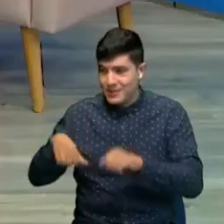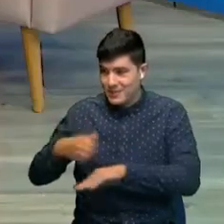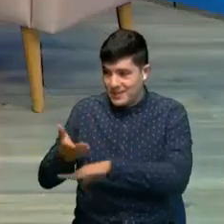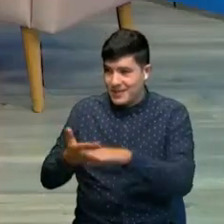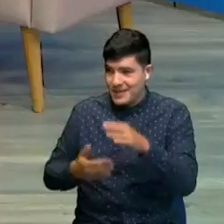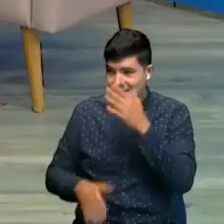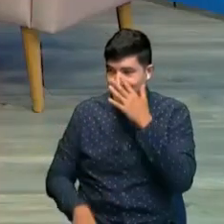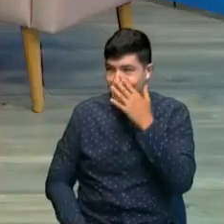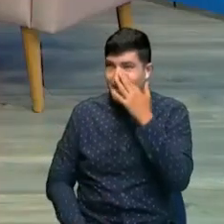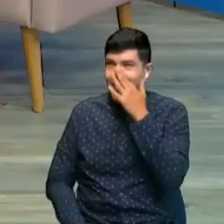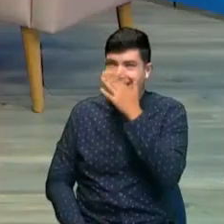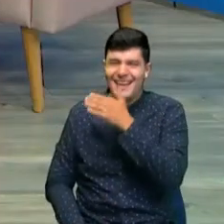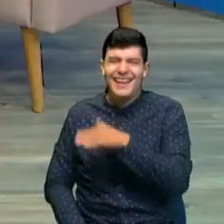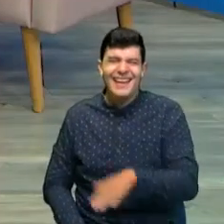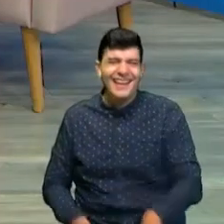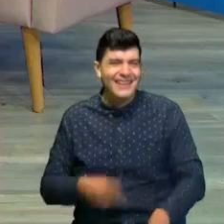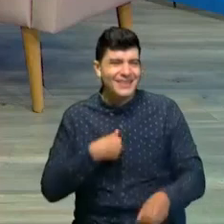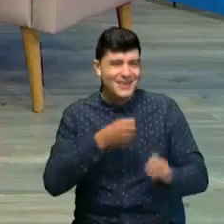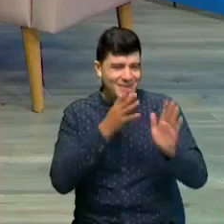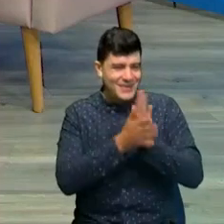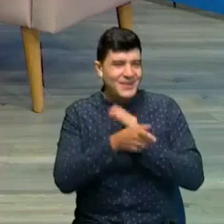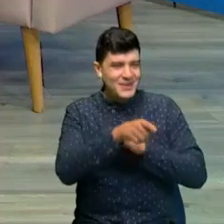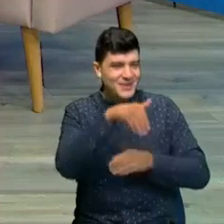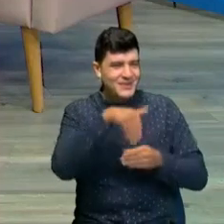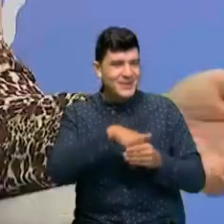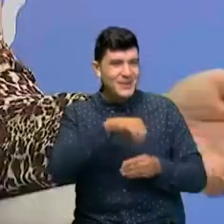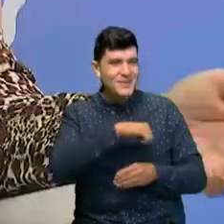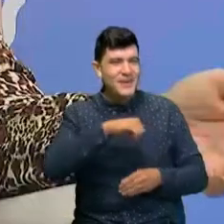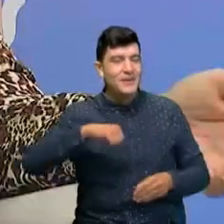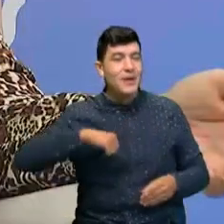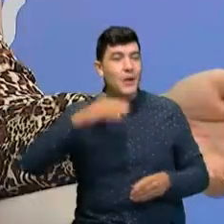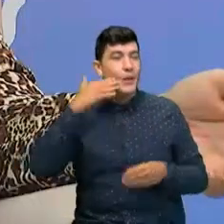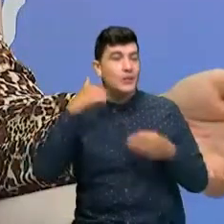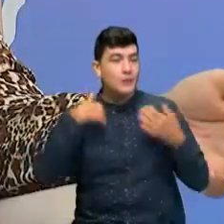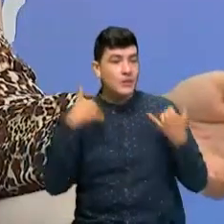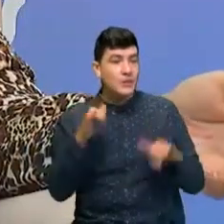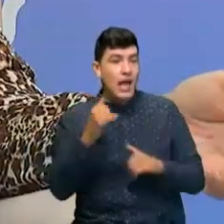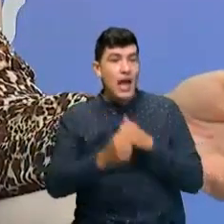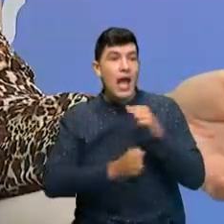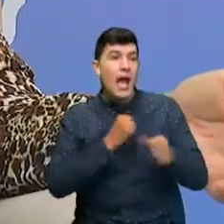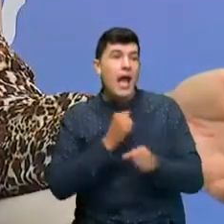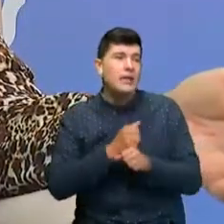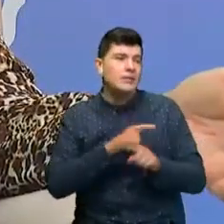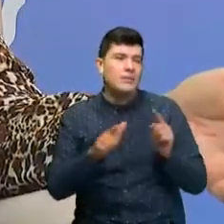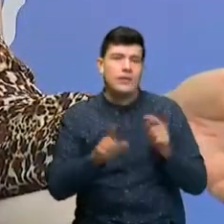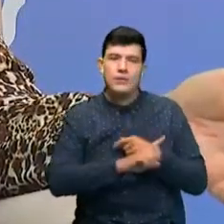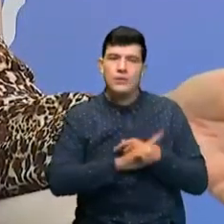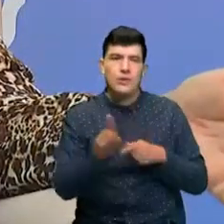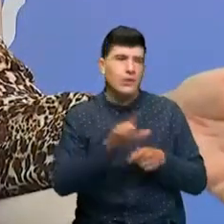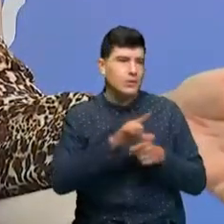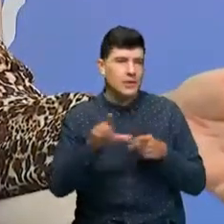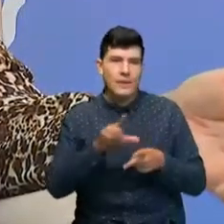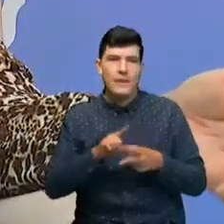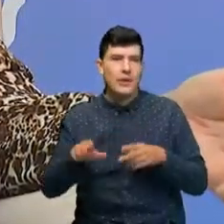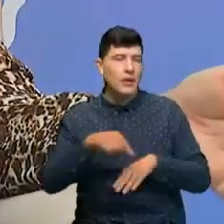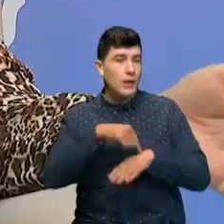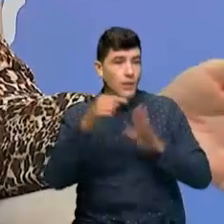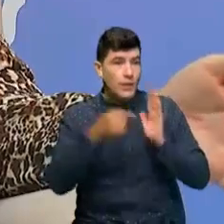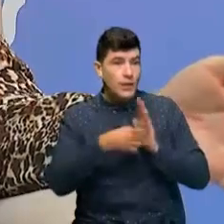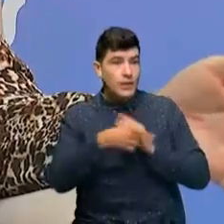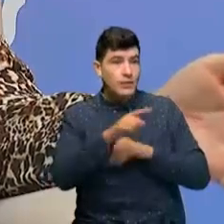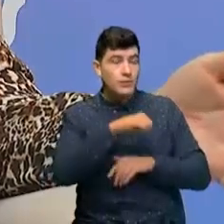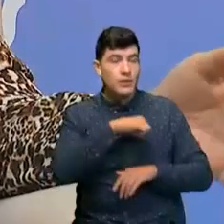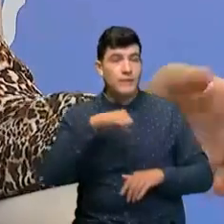Bueno, venga, le cuento, está en fondo privado, cuando uno llega a la edad, pero no, es decir, no tiene las semanas completas en fondo